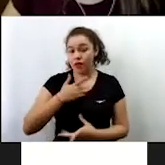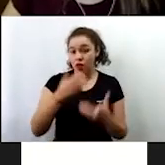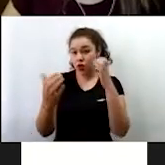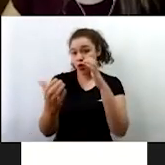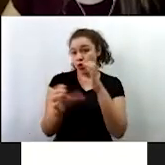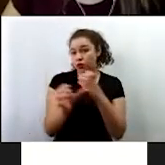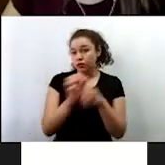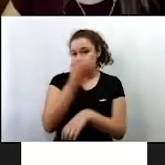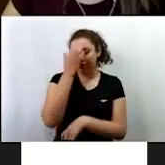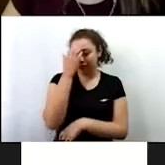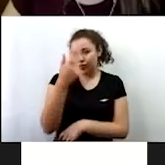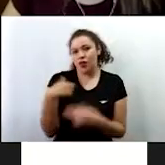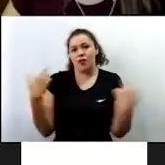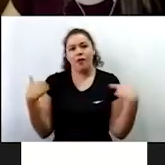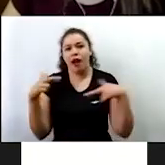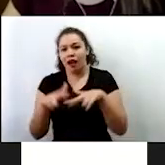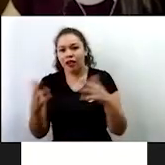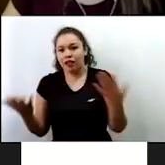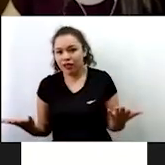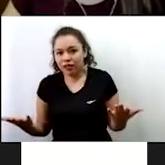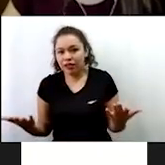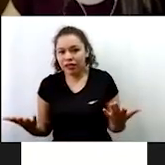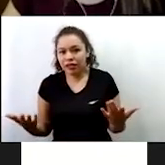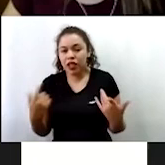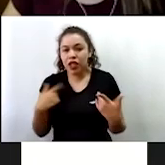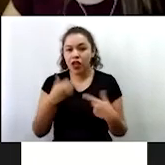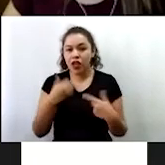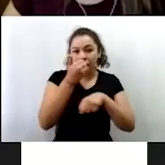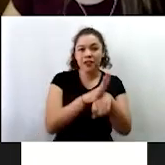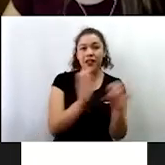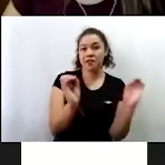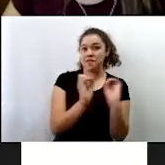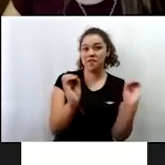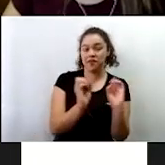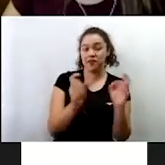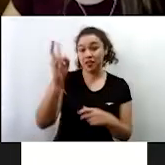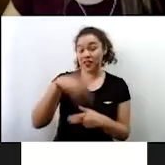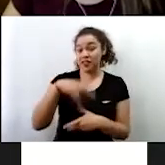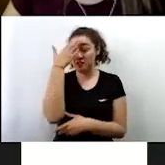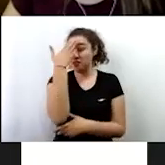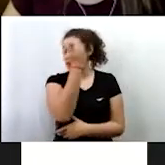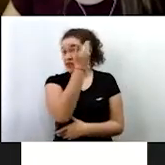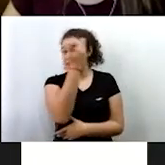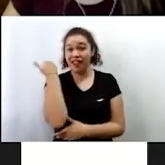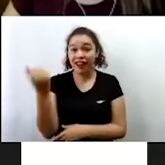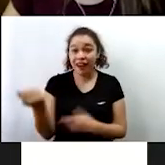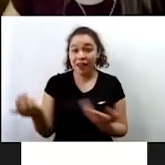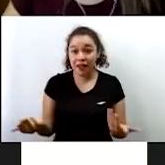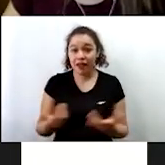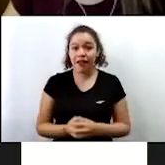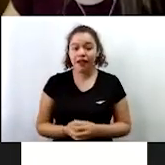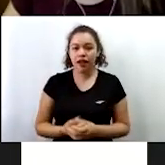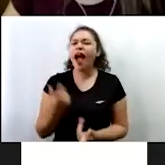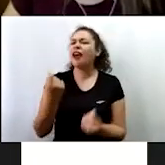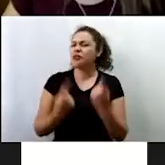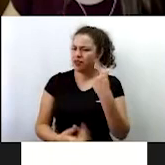yo me dedico a la docencia, no soy así administrativa, entonces sí, la verdad sí desconocía todo este tipo de, bueno, algunas